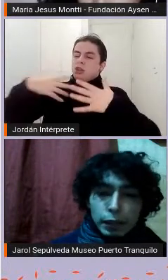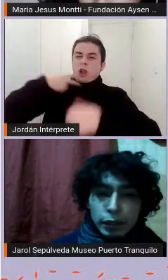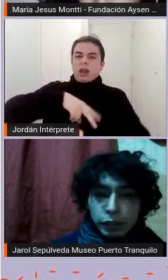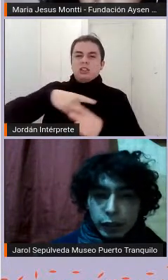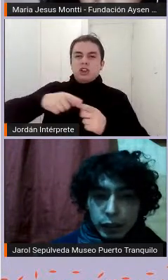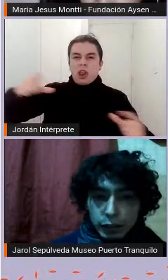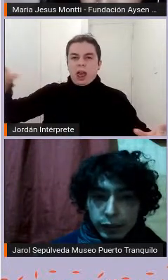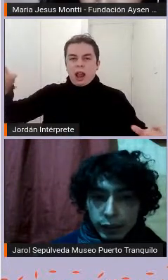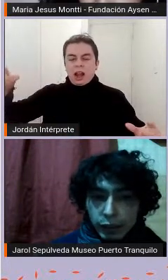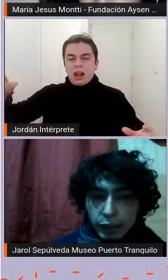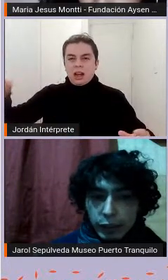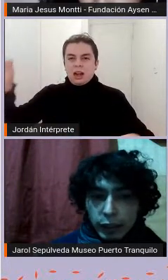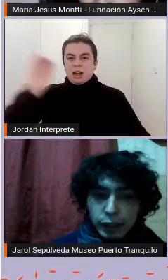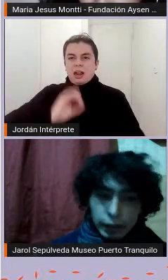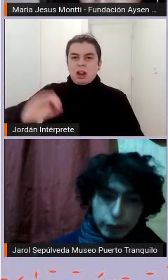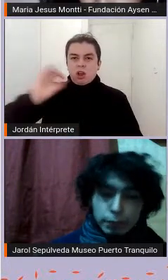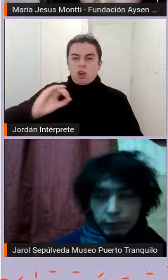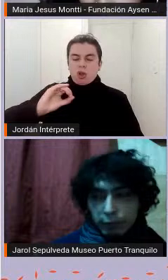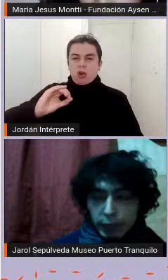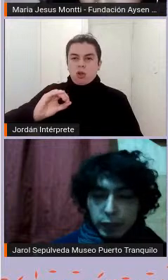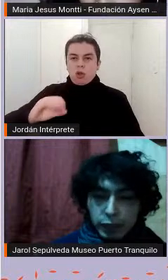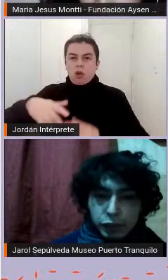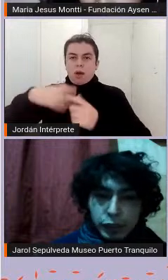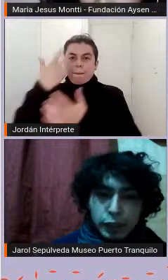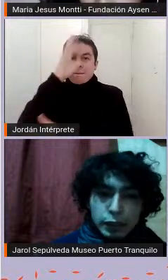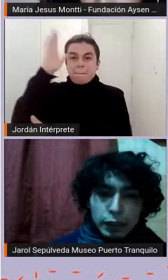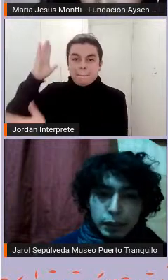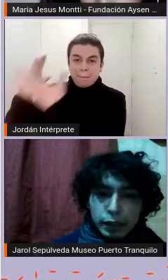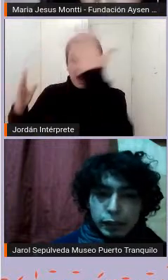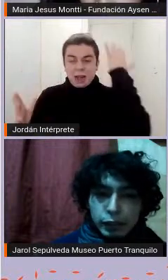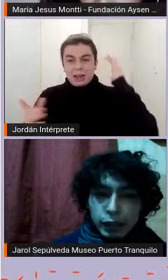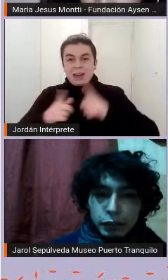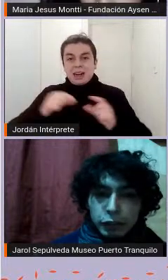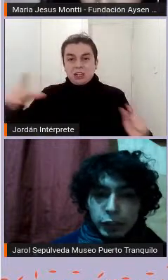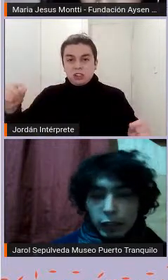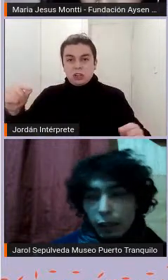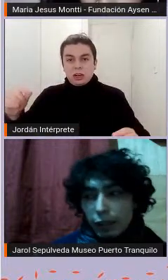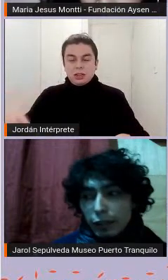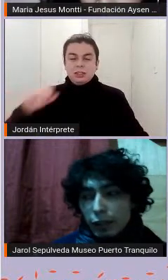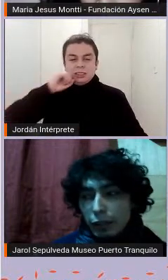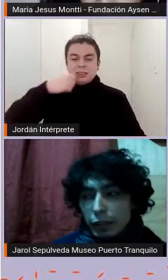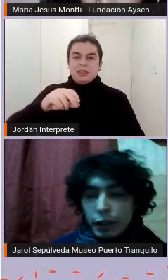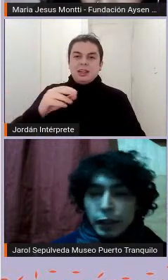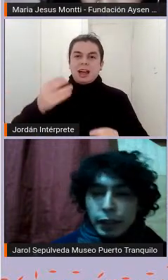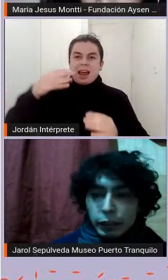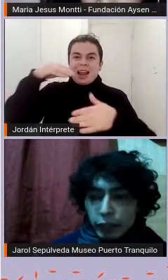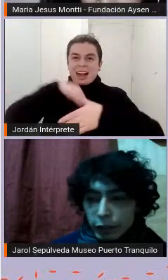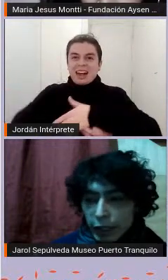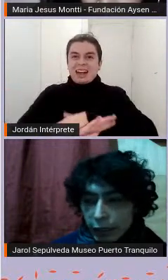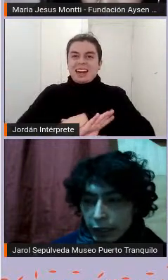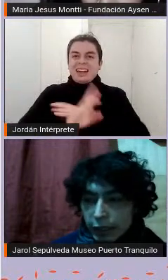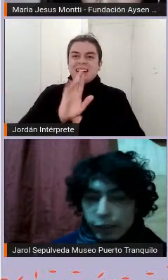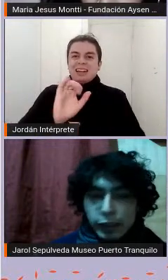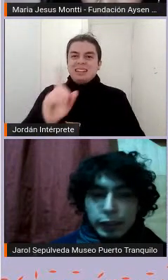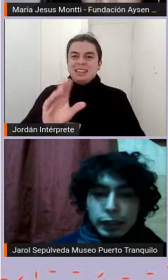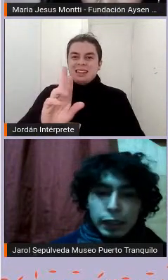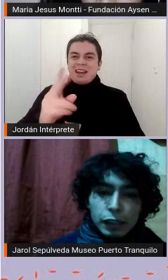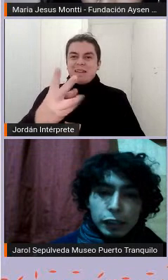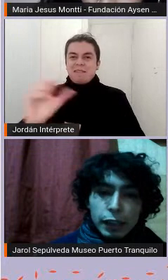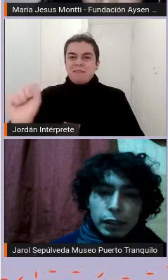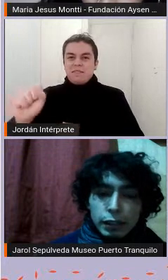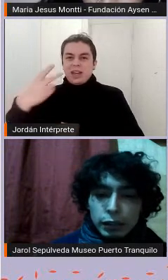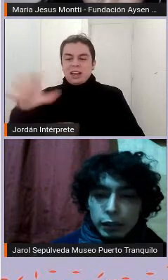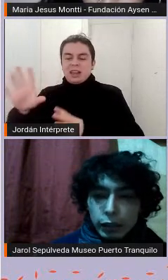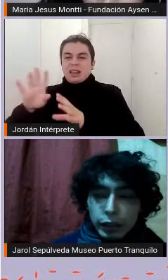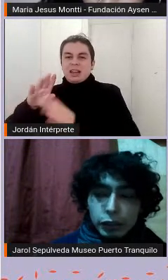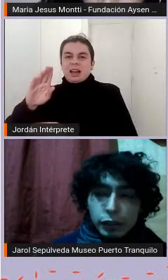el Parque Nacional Laguna San Rafael es parque nacional y también reserva de la biosfera. ¿Qué quiere decir esto? Esto tiene una relevancia